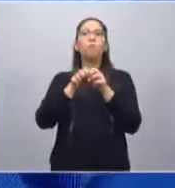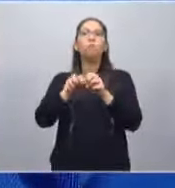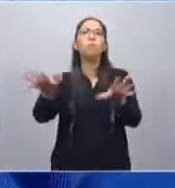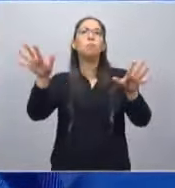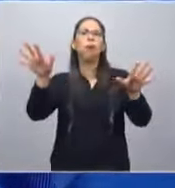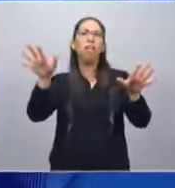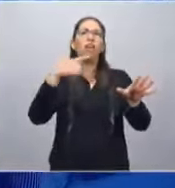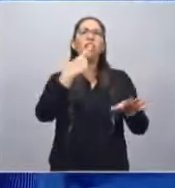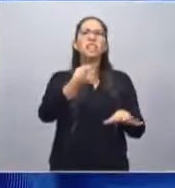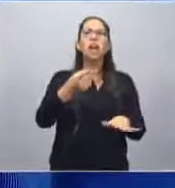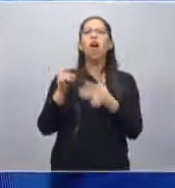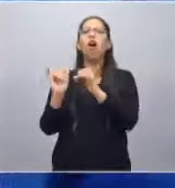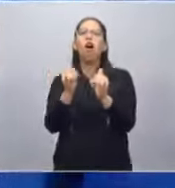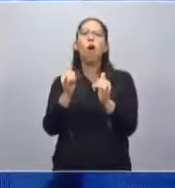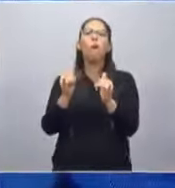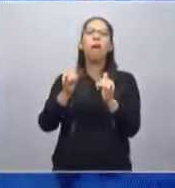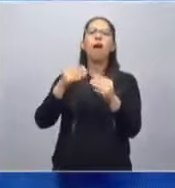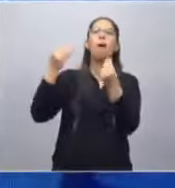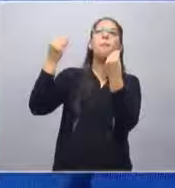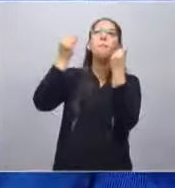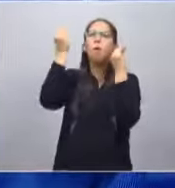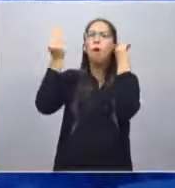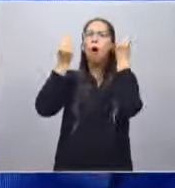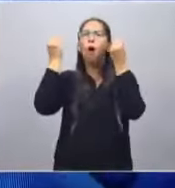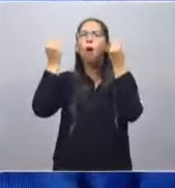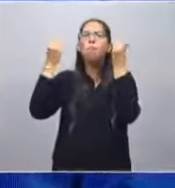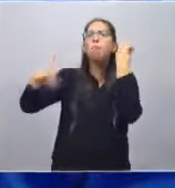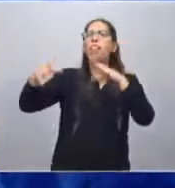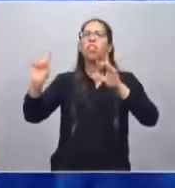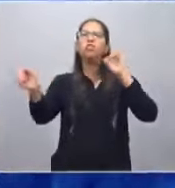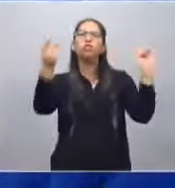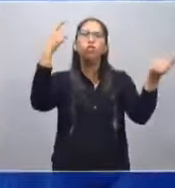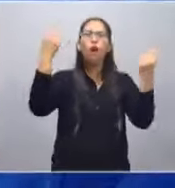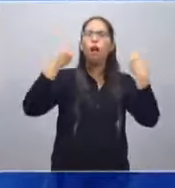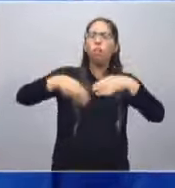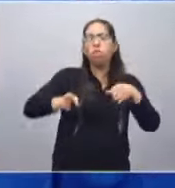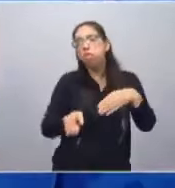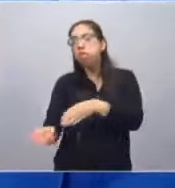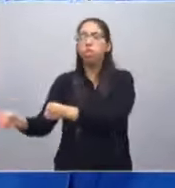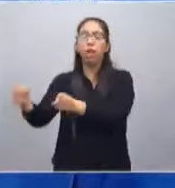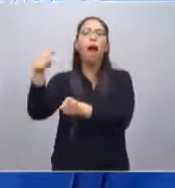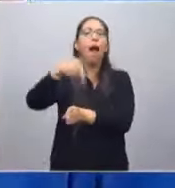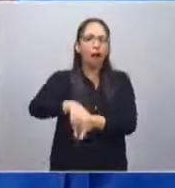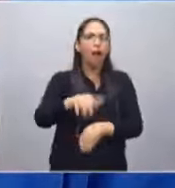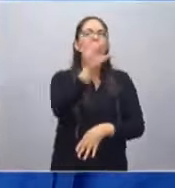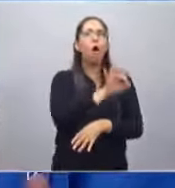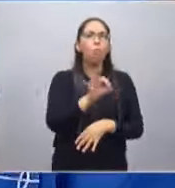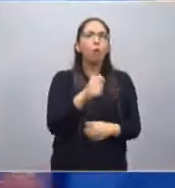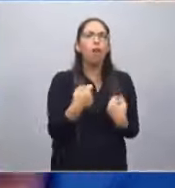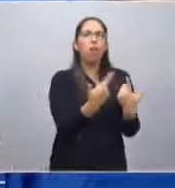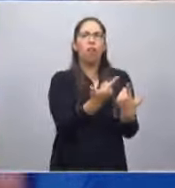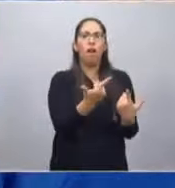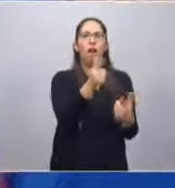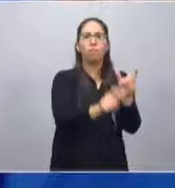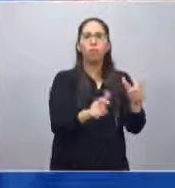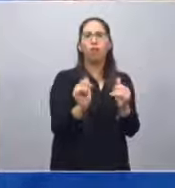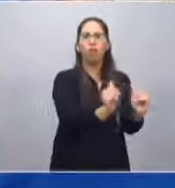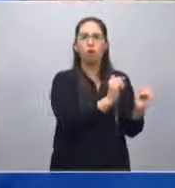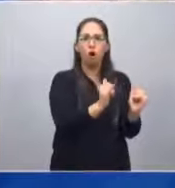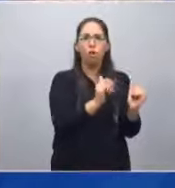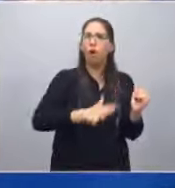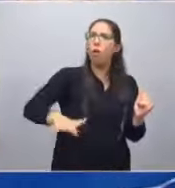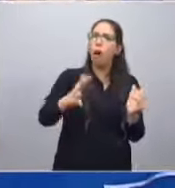perdida la juventud Está descarriada bueno acá se le da una oportunidad a la juventud AC se le da